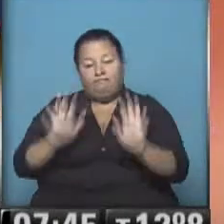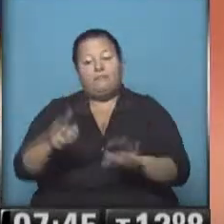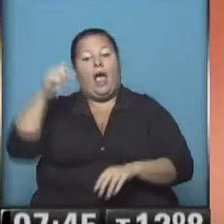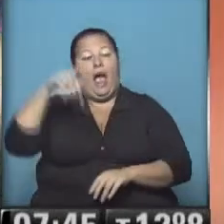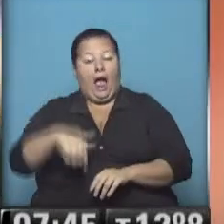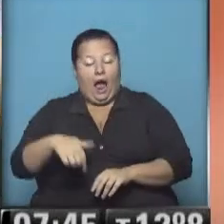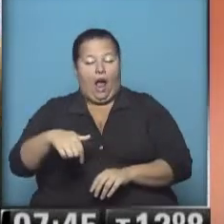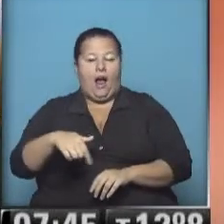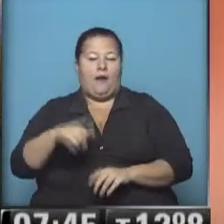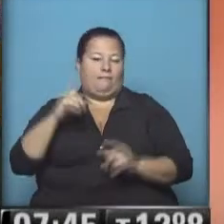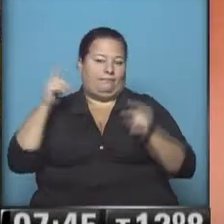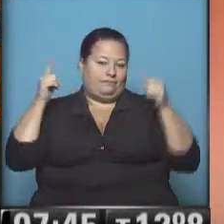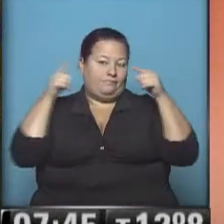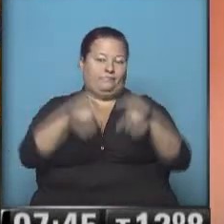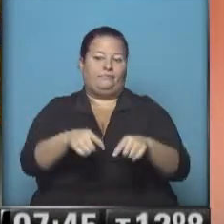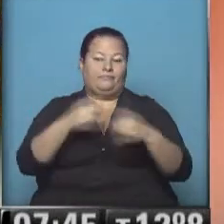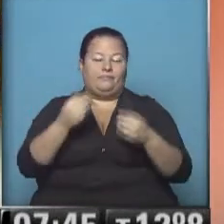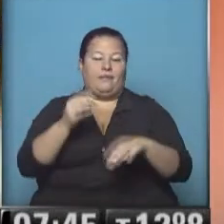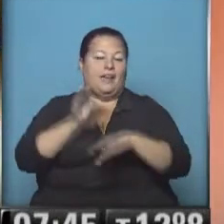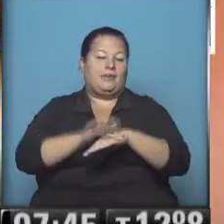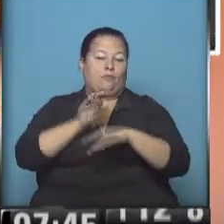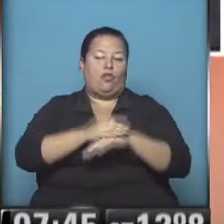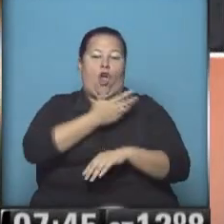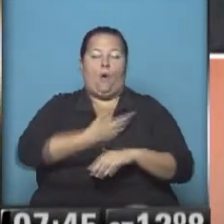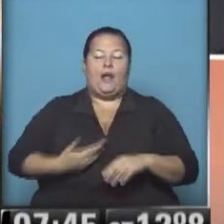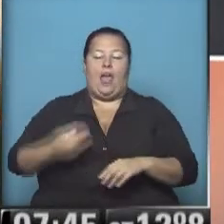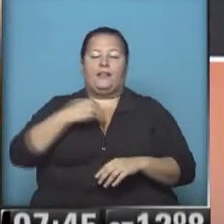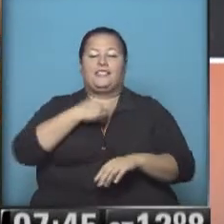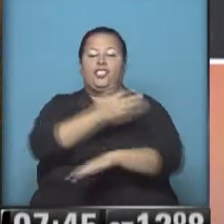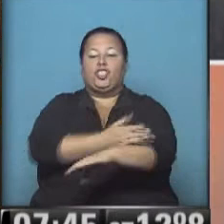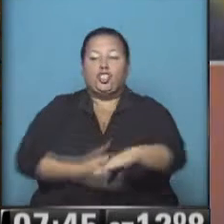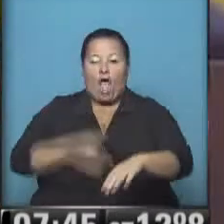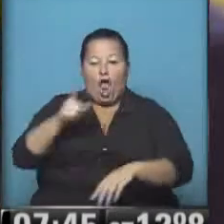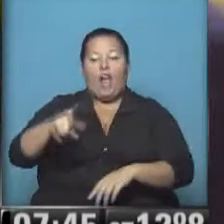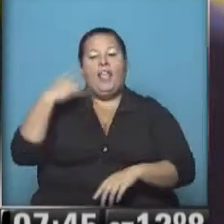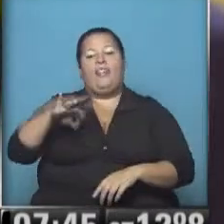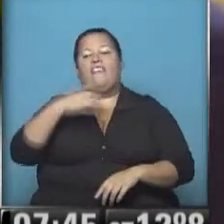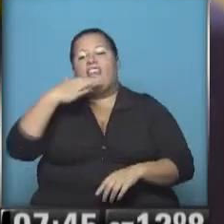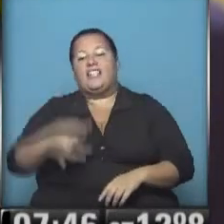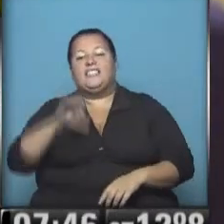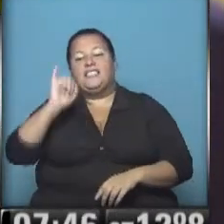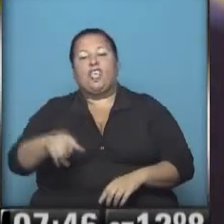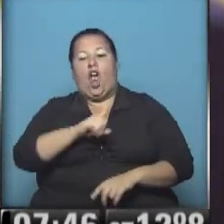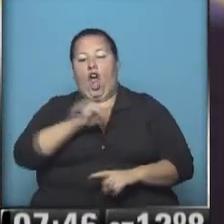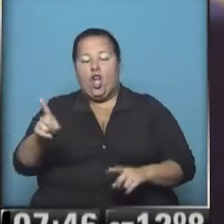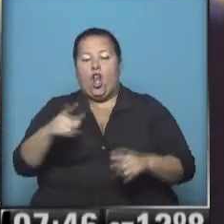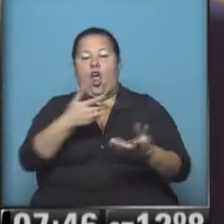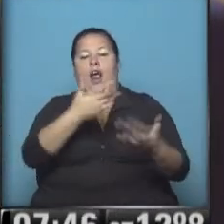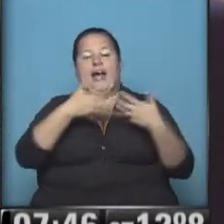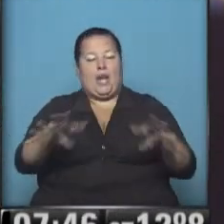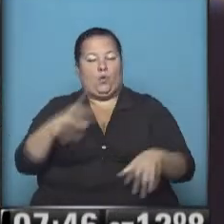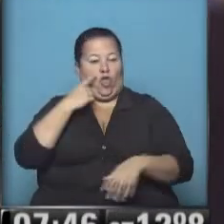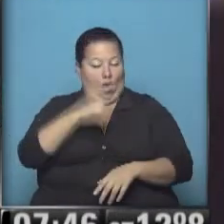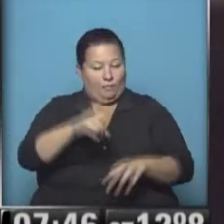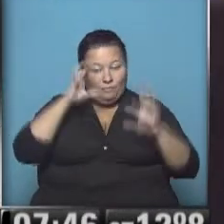todo recae en las manos del gobernador de la provincia daniel scioli quien deberá decidir si acepta o rechaza la renuncia